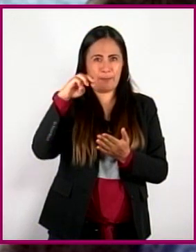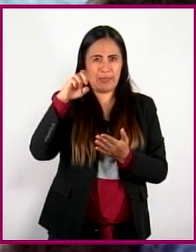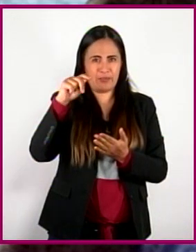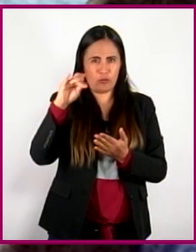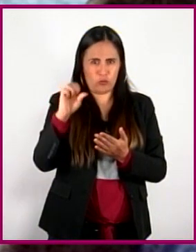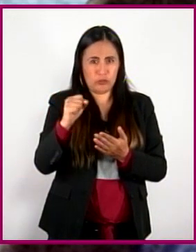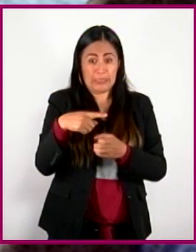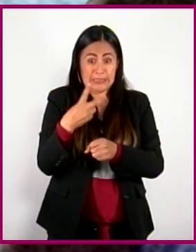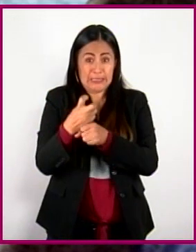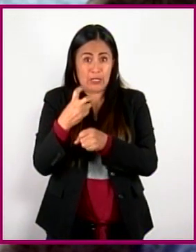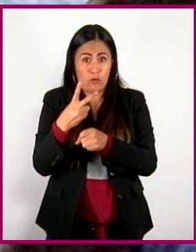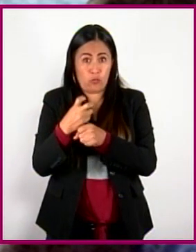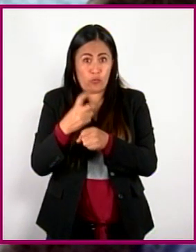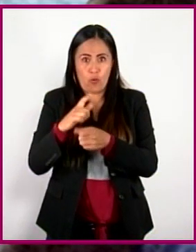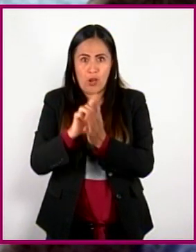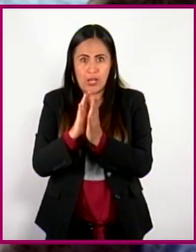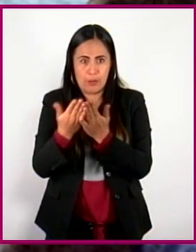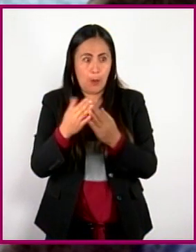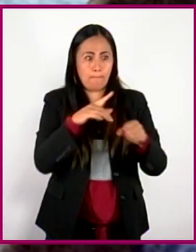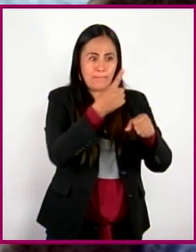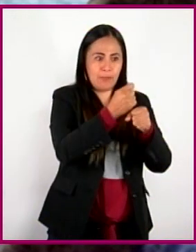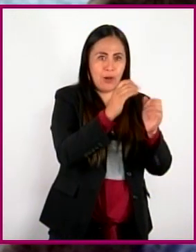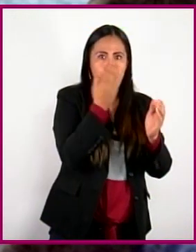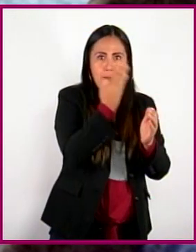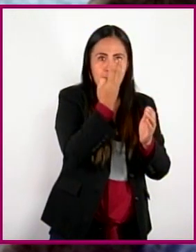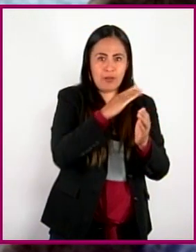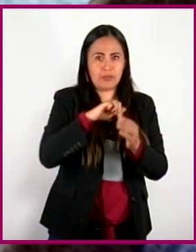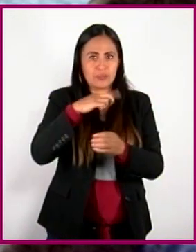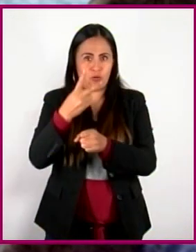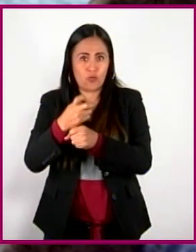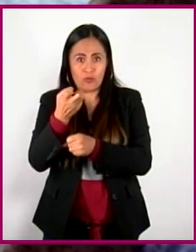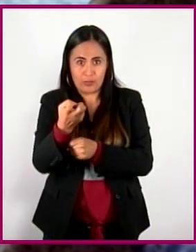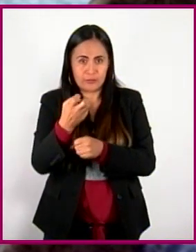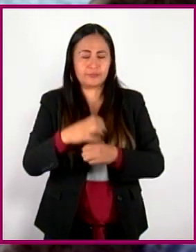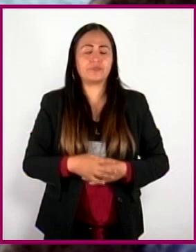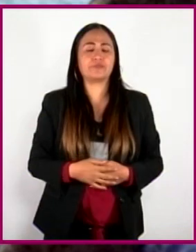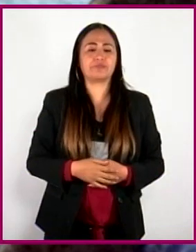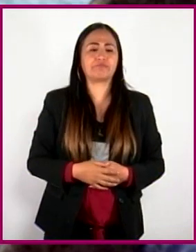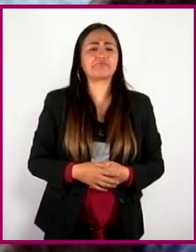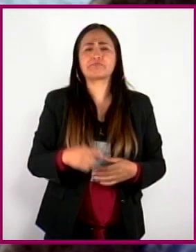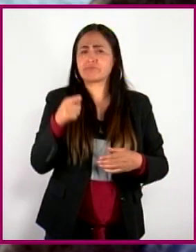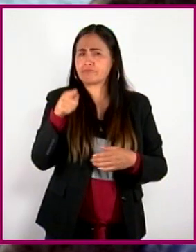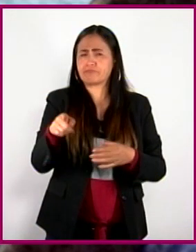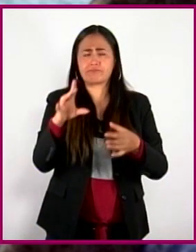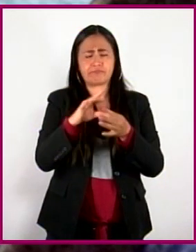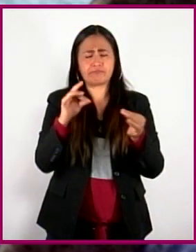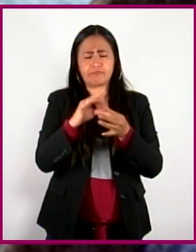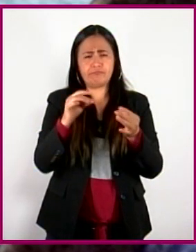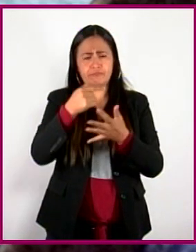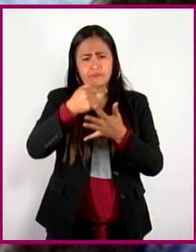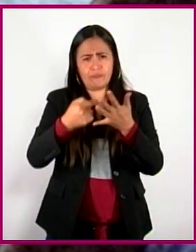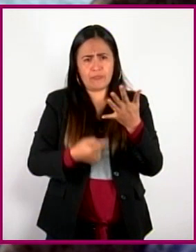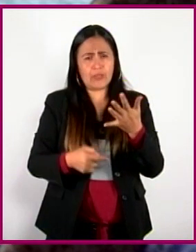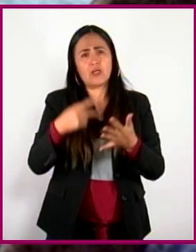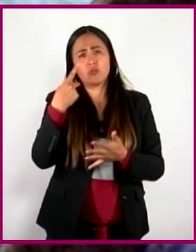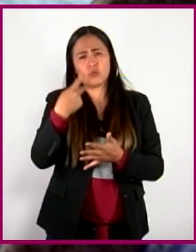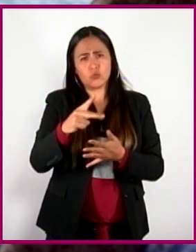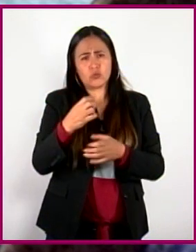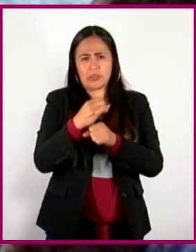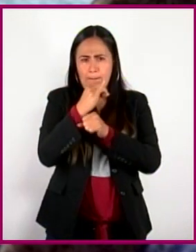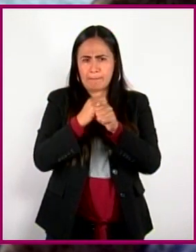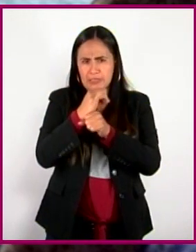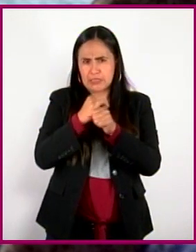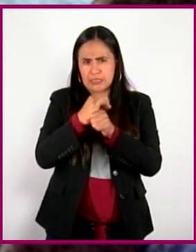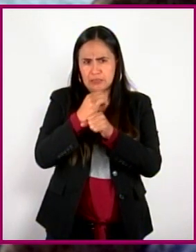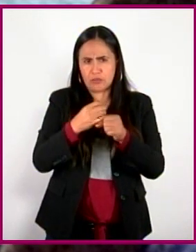Biblia. Otros matemáticos de la época utilizaron varios resultados descritos en los elementos para realizar sus propias